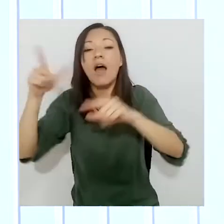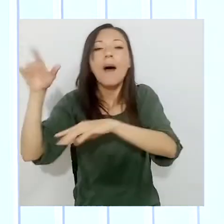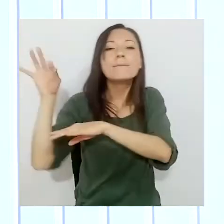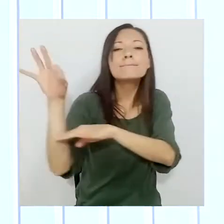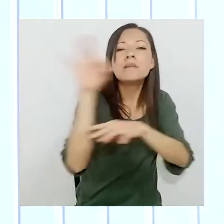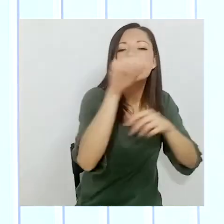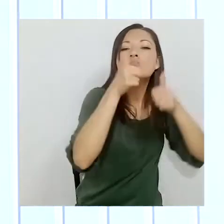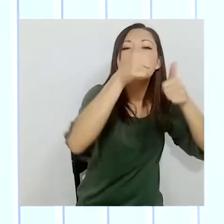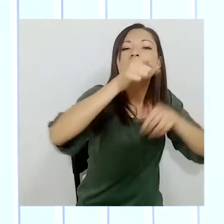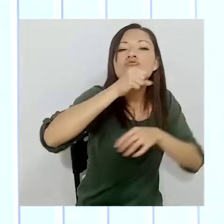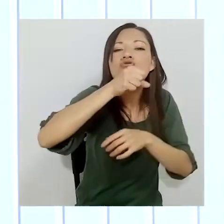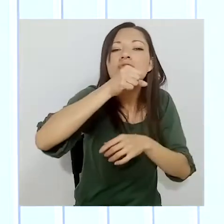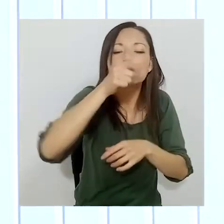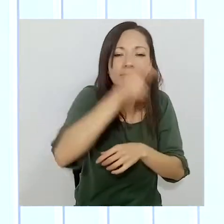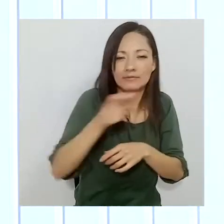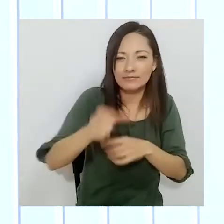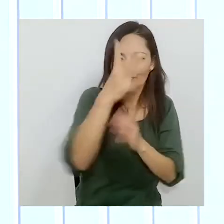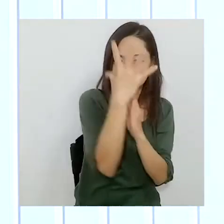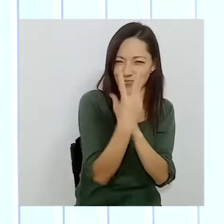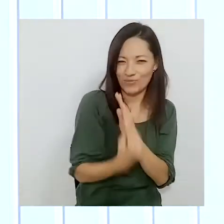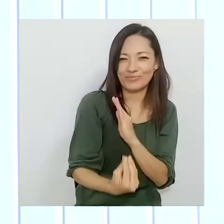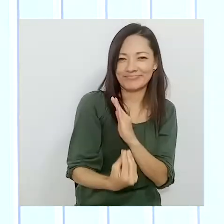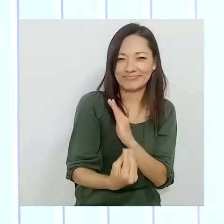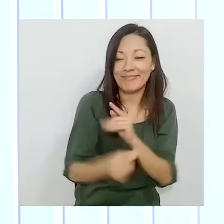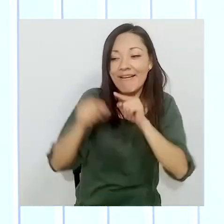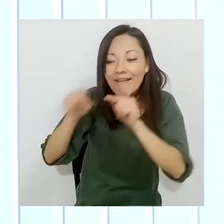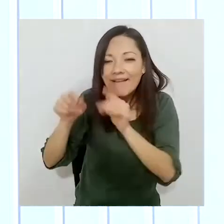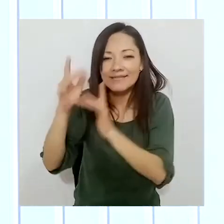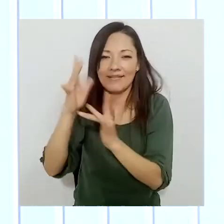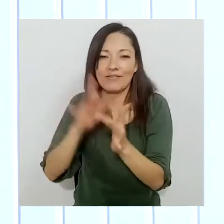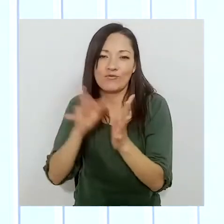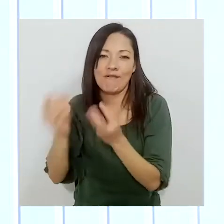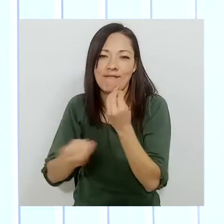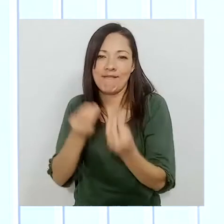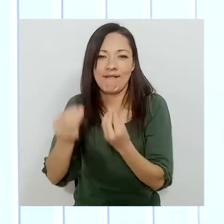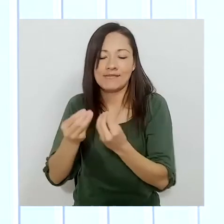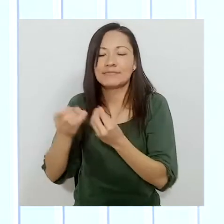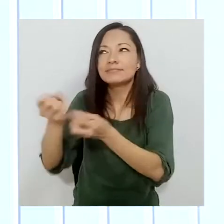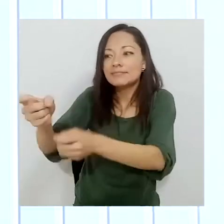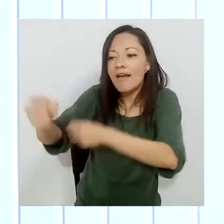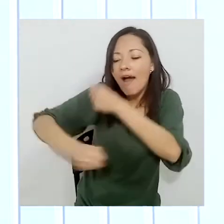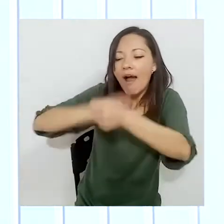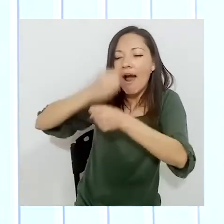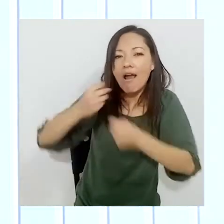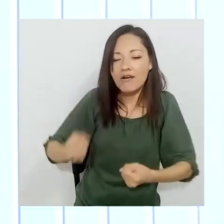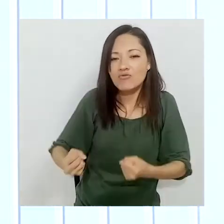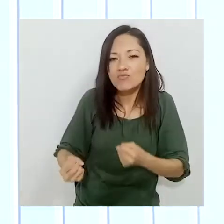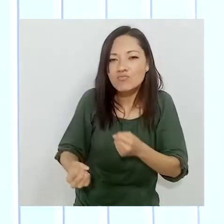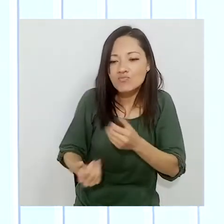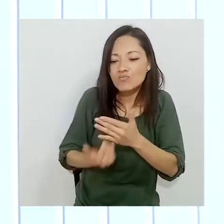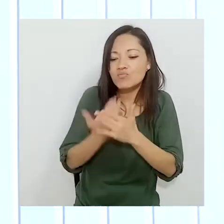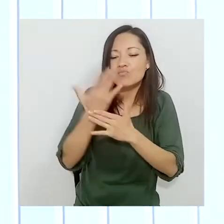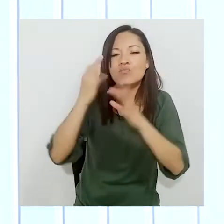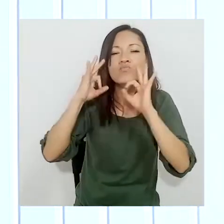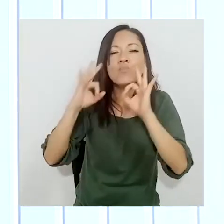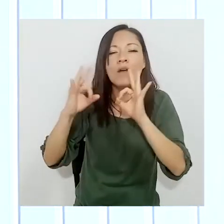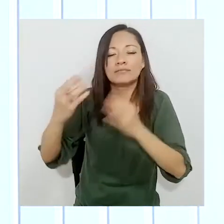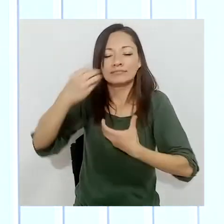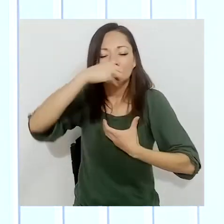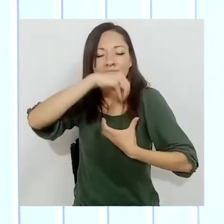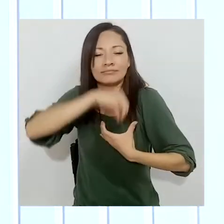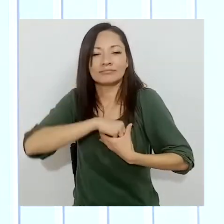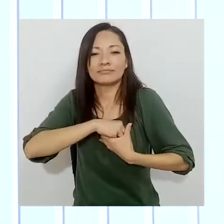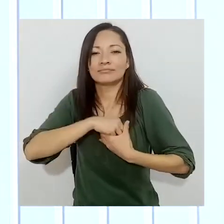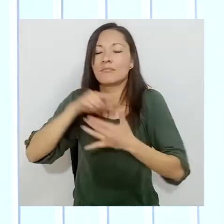buena noticia a los pobres, a darnos el año bueno, la manifestación de la buena